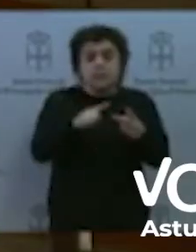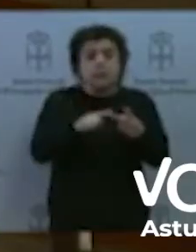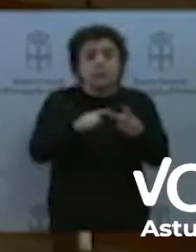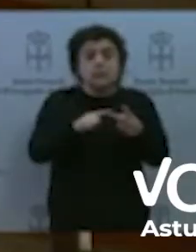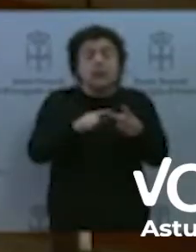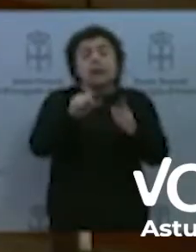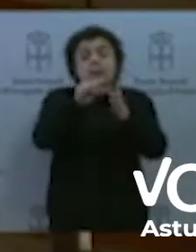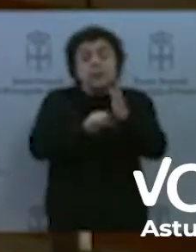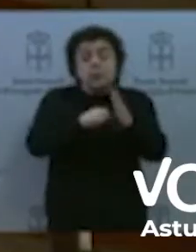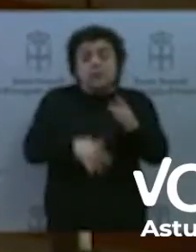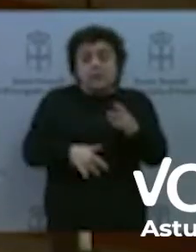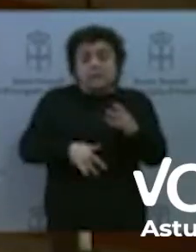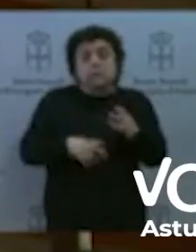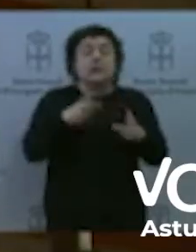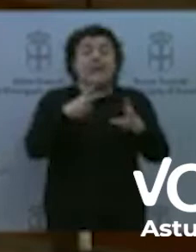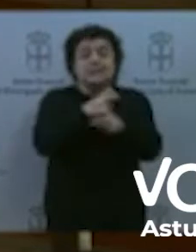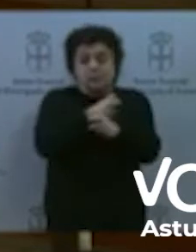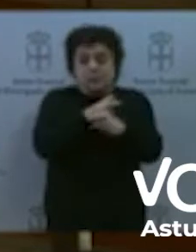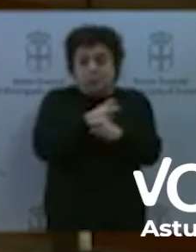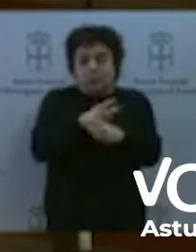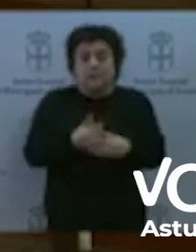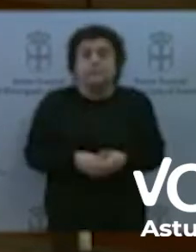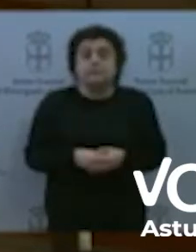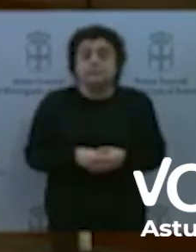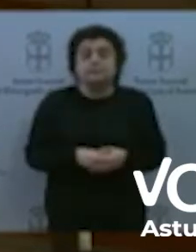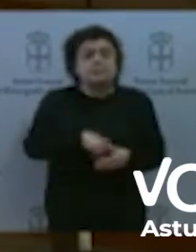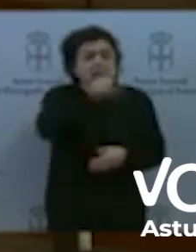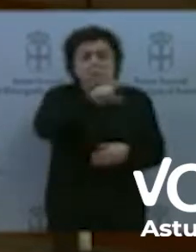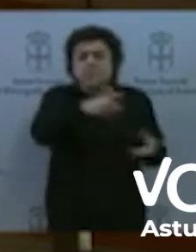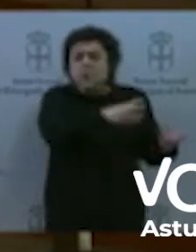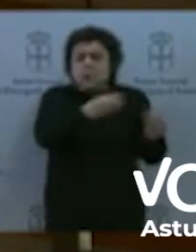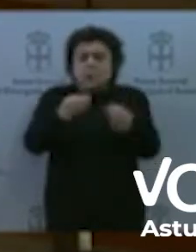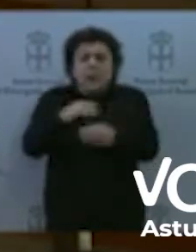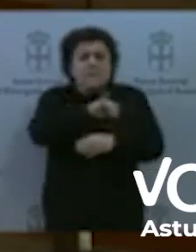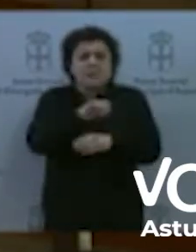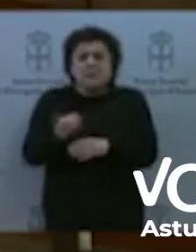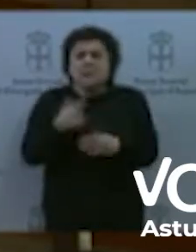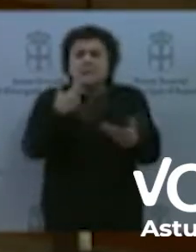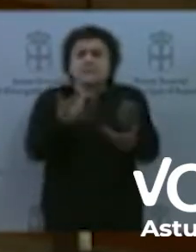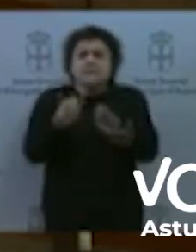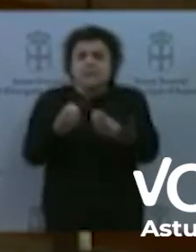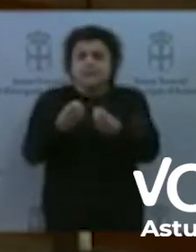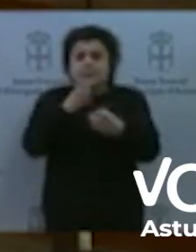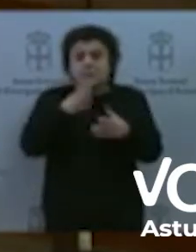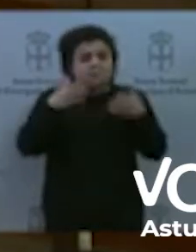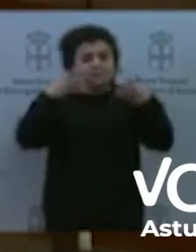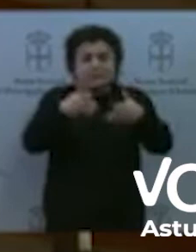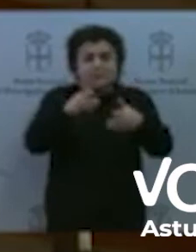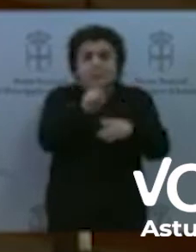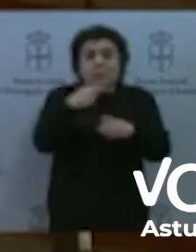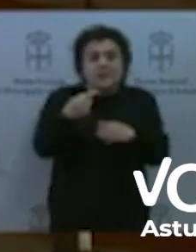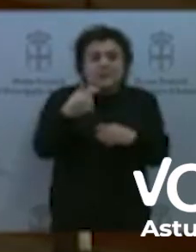Miles de personas están con carencias de atención porque no se puede pretender ser efectivo y diagnosticar por teléfono, sobre todo porque